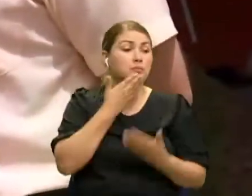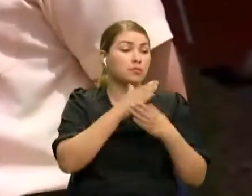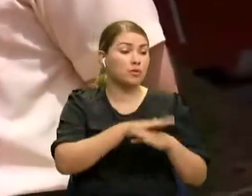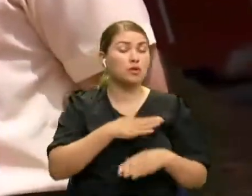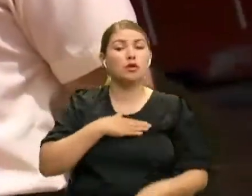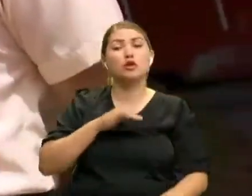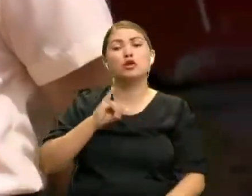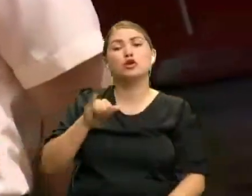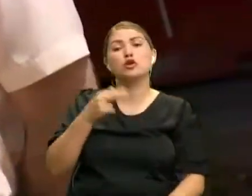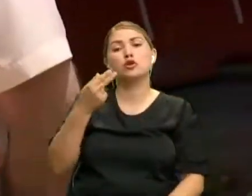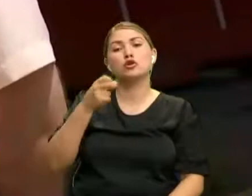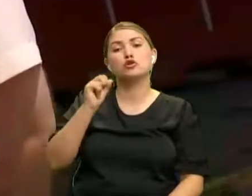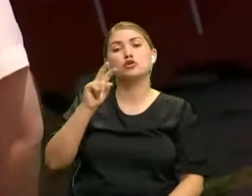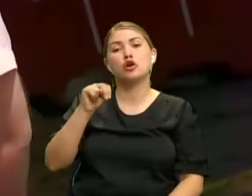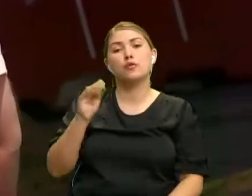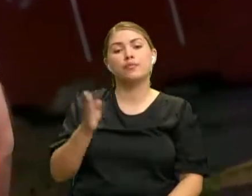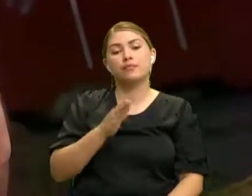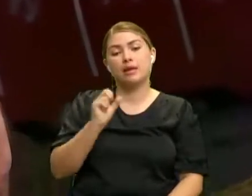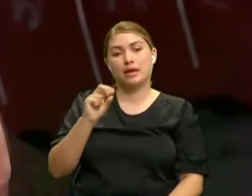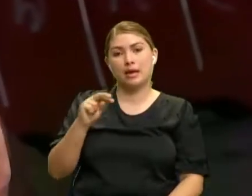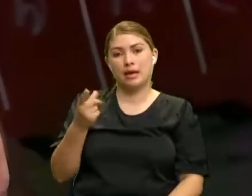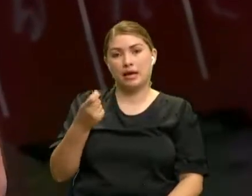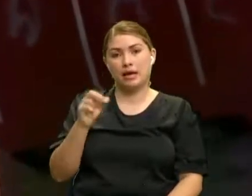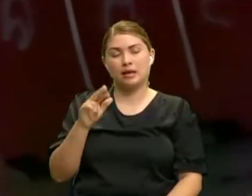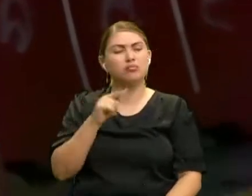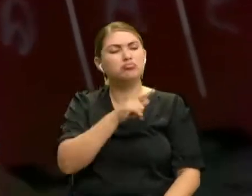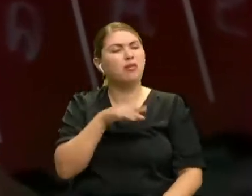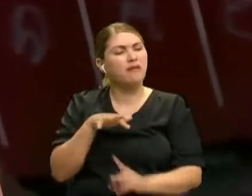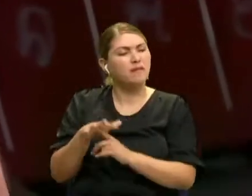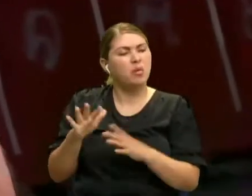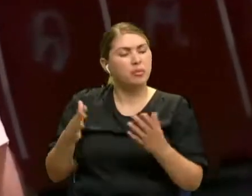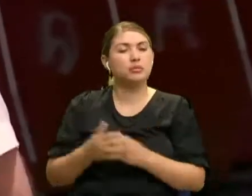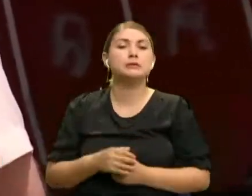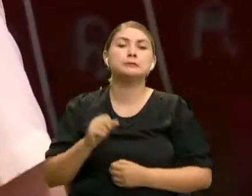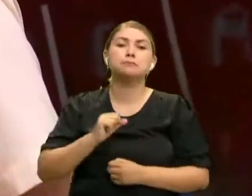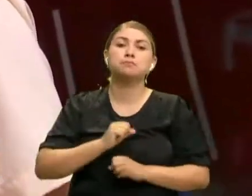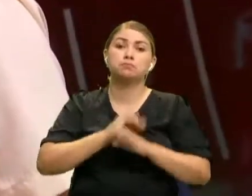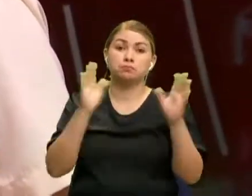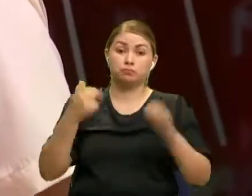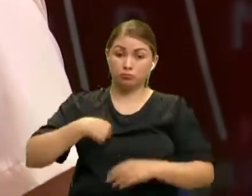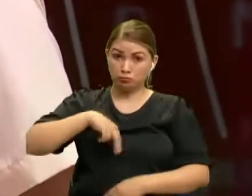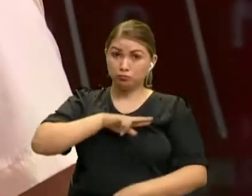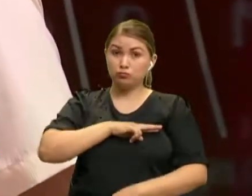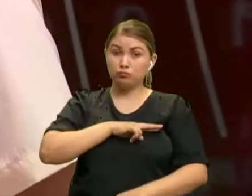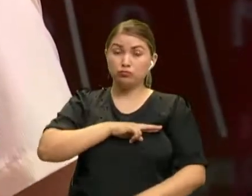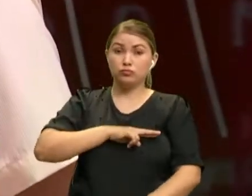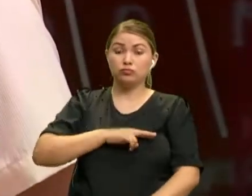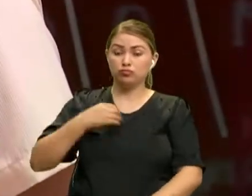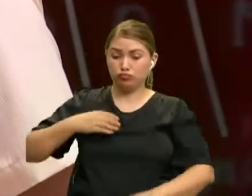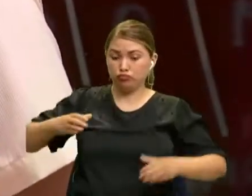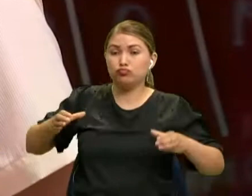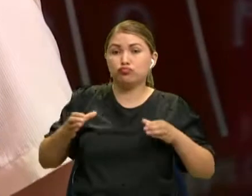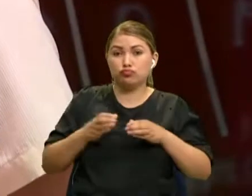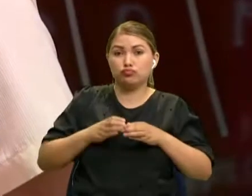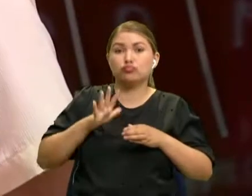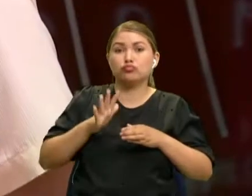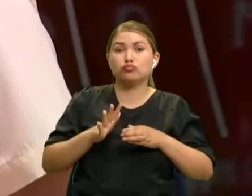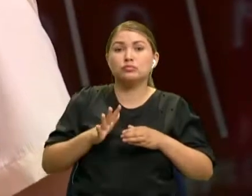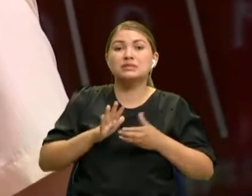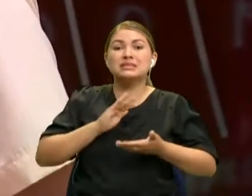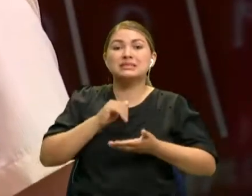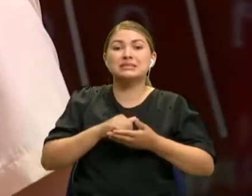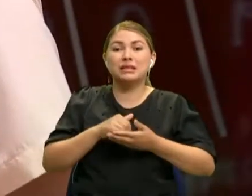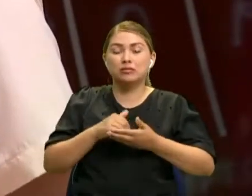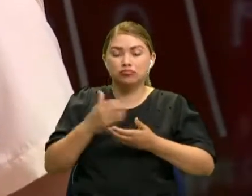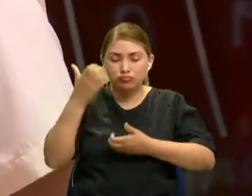John Angarita. John, cuéntenos usted directamente cómo se ha visto afectado. Claro, es que nosotros somos parte del gremio del sector de los centros de